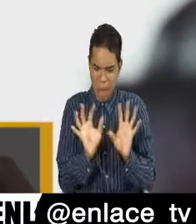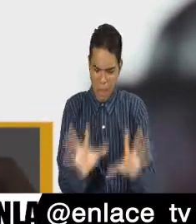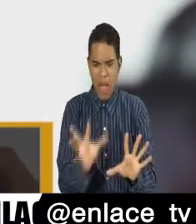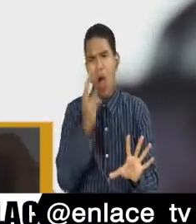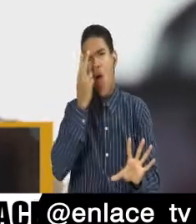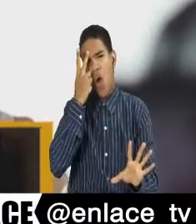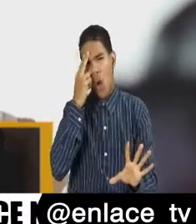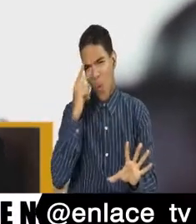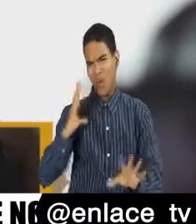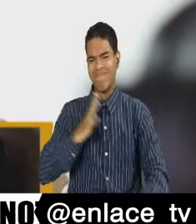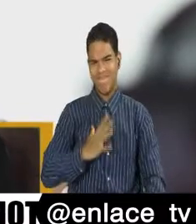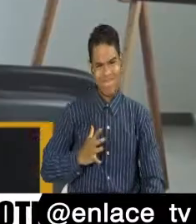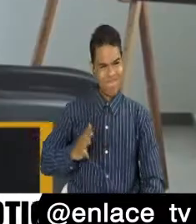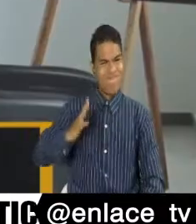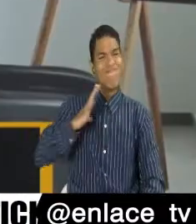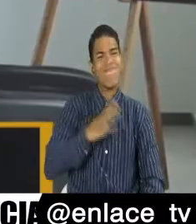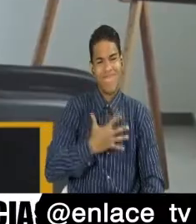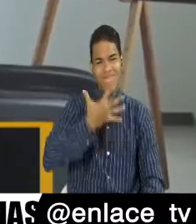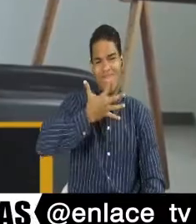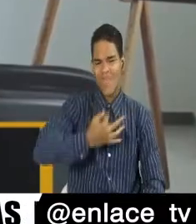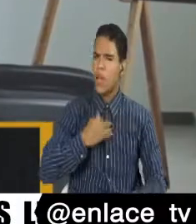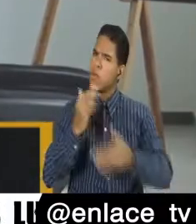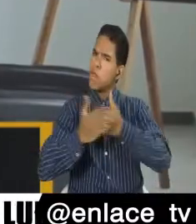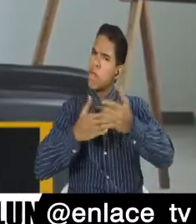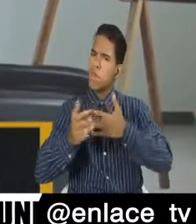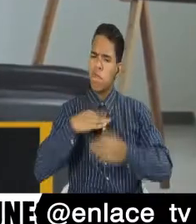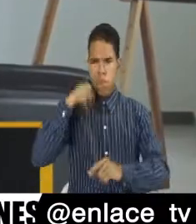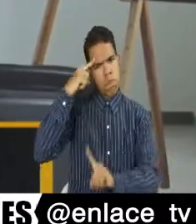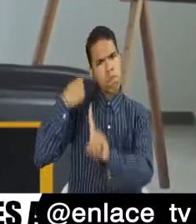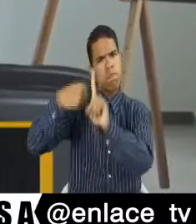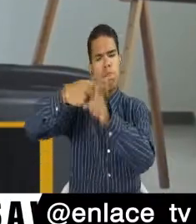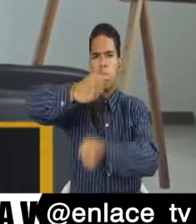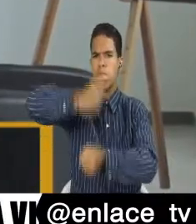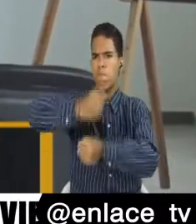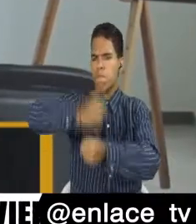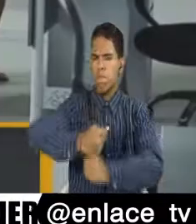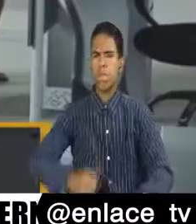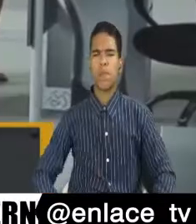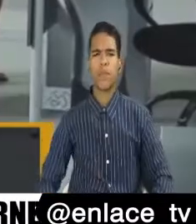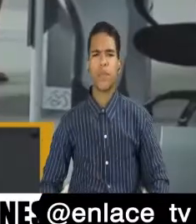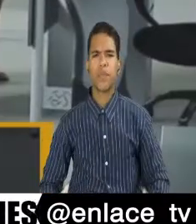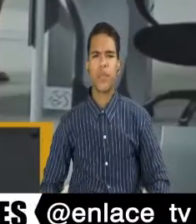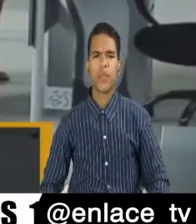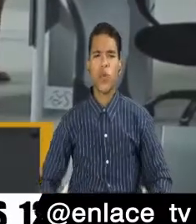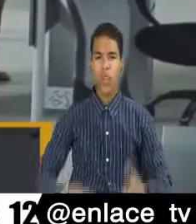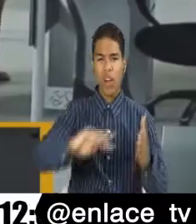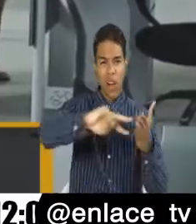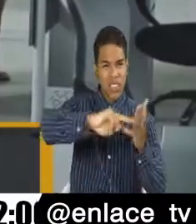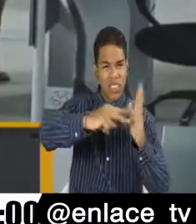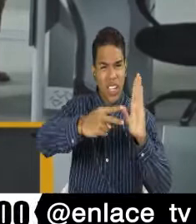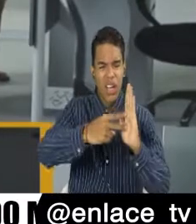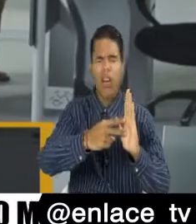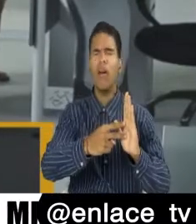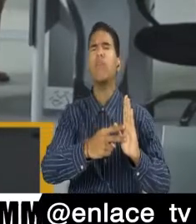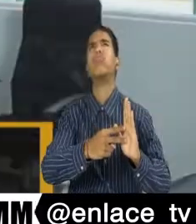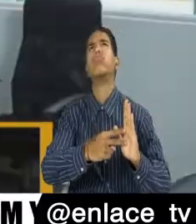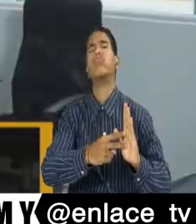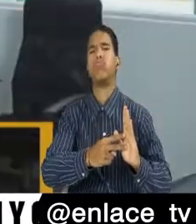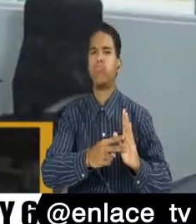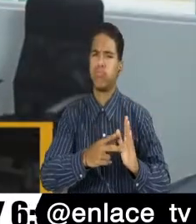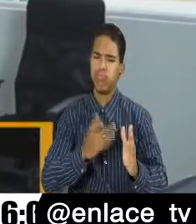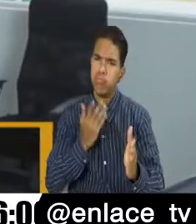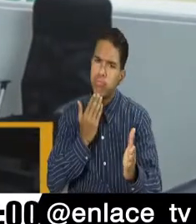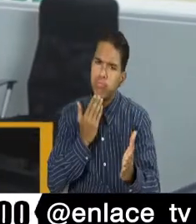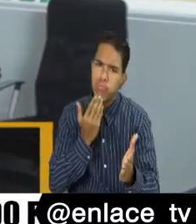algo incómoda, pero estábamos trabajando. El significado es muy gratificante. Esto es para mostrar a nivel